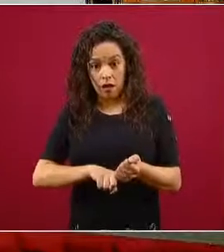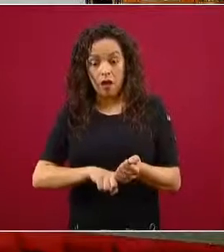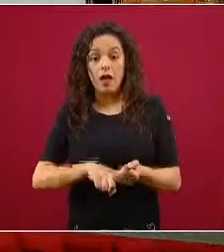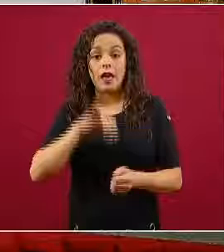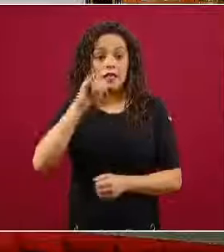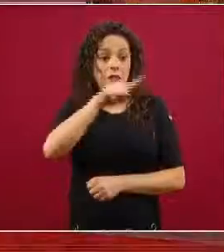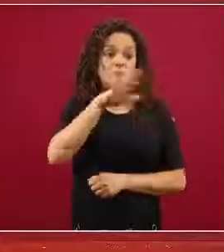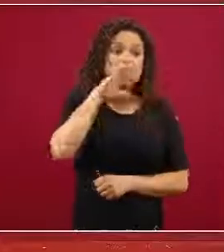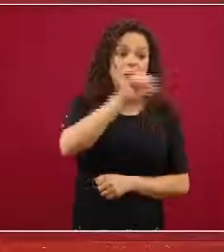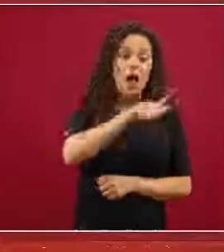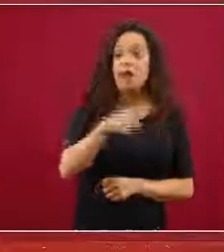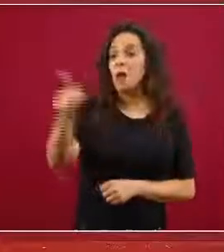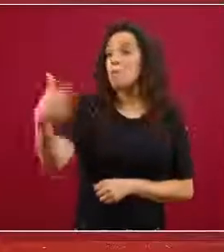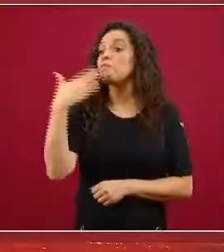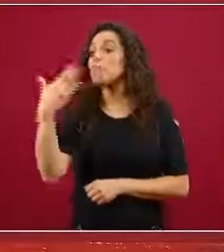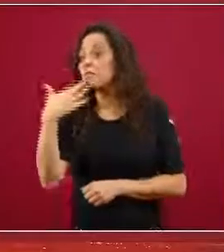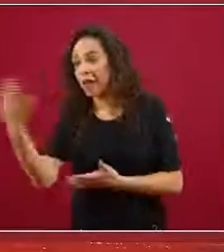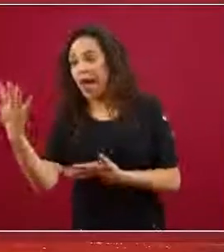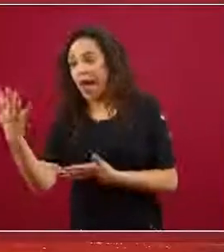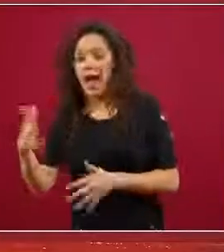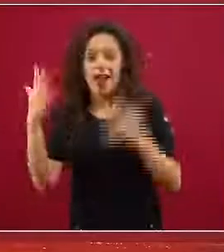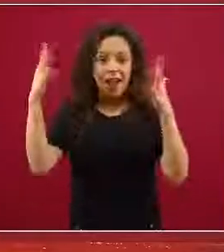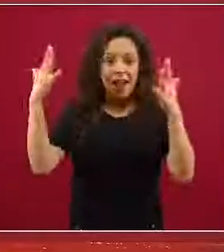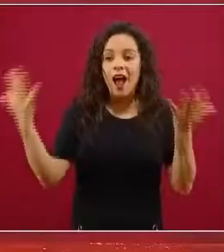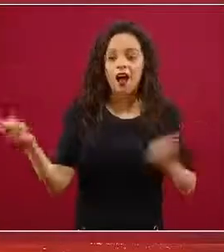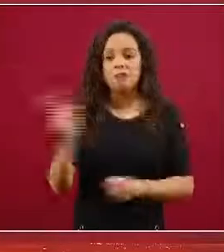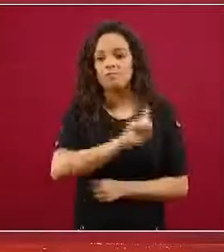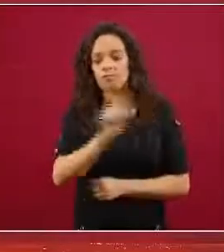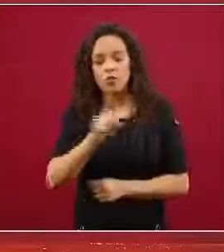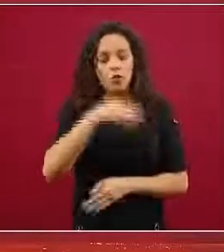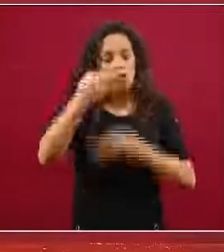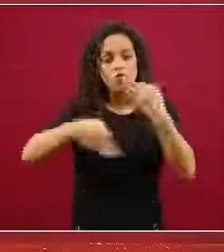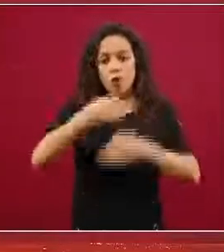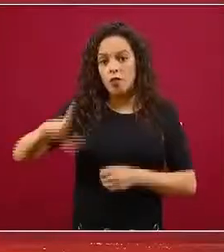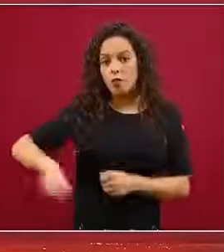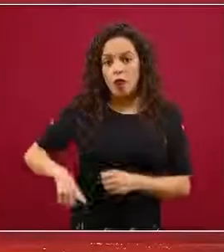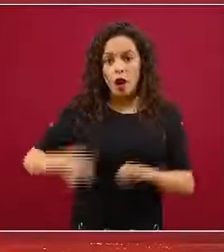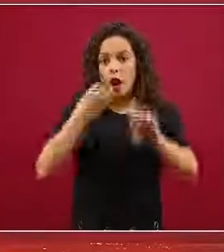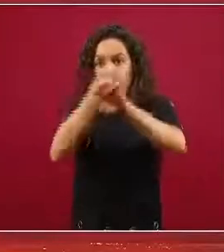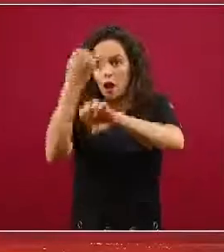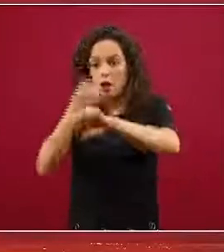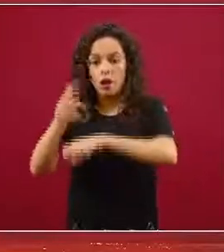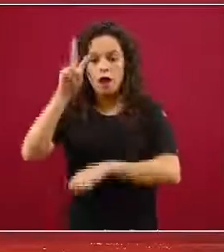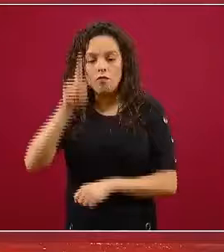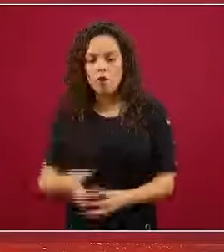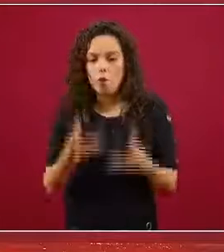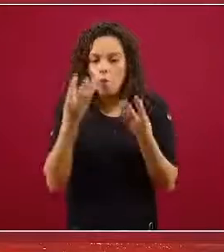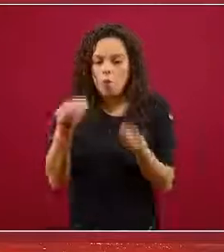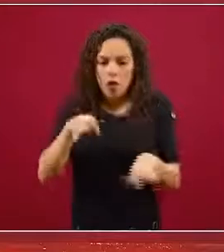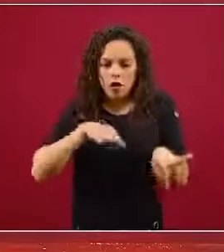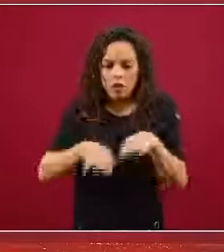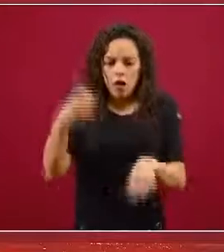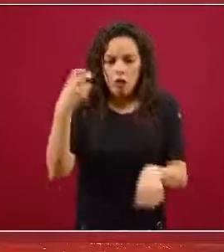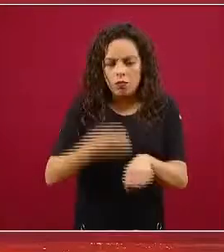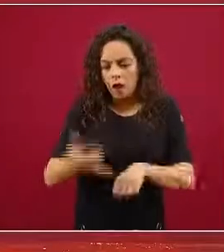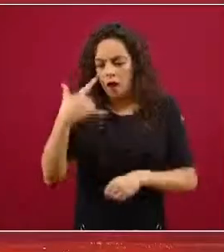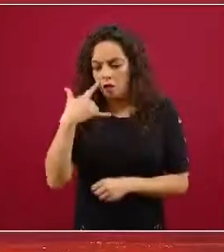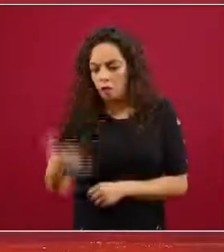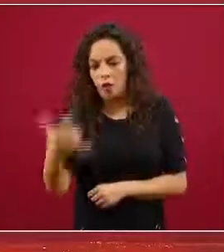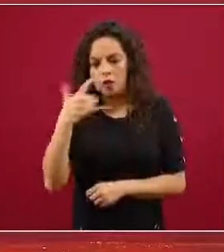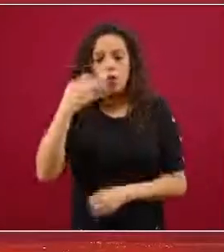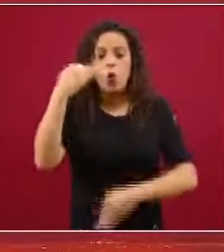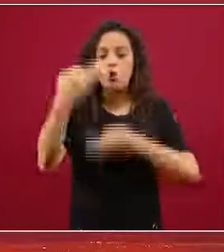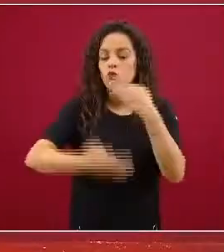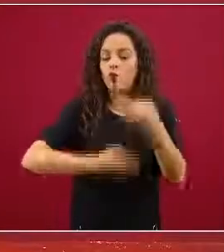aplaudir o desestimar. Todos los gobiernos estatales están haciendo un esfuerzo muy sustancial, todos los gobiernos estatales están